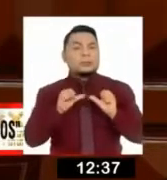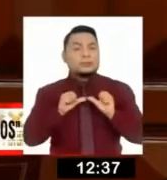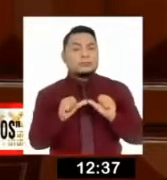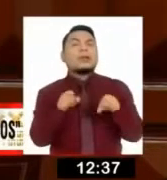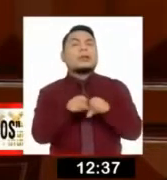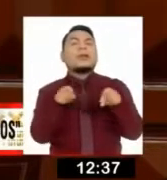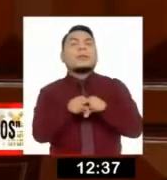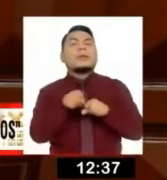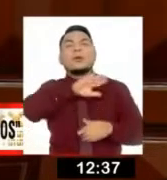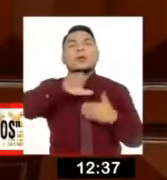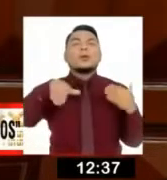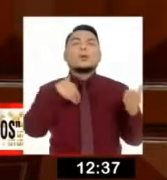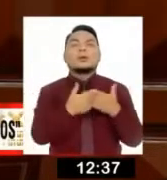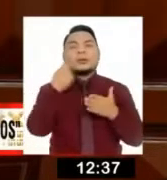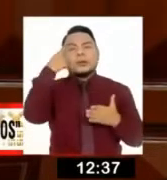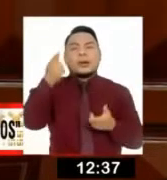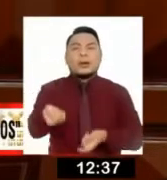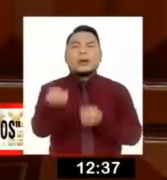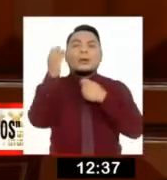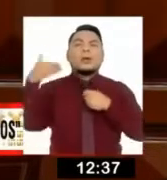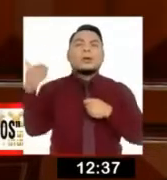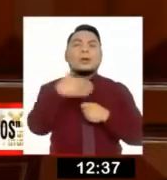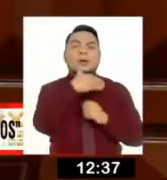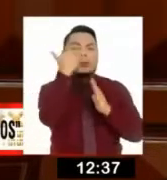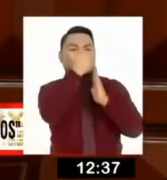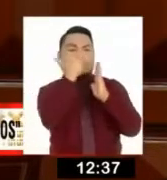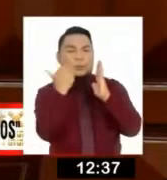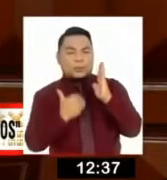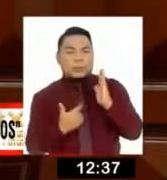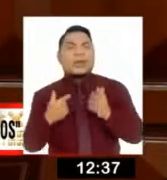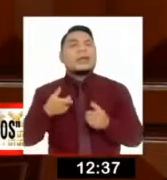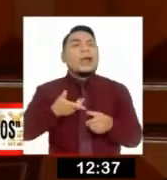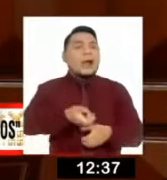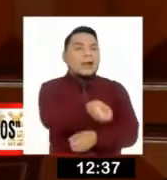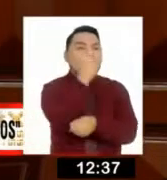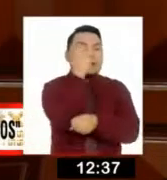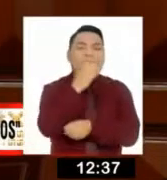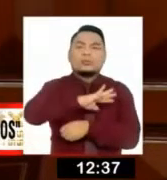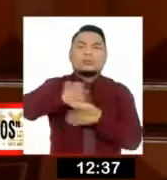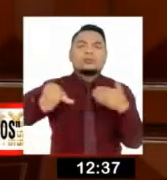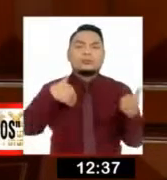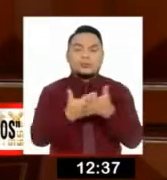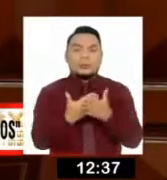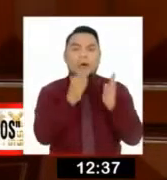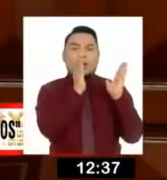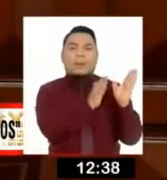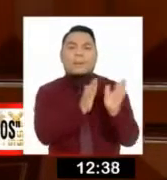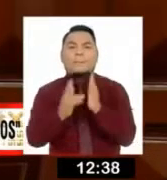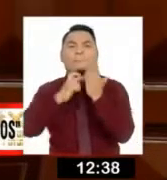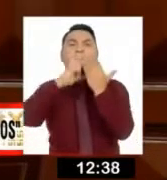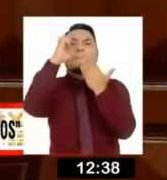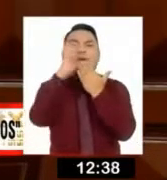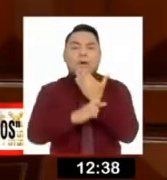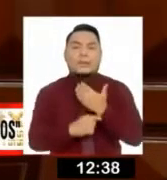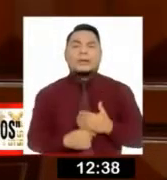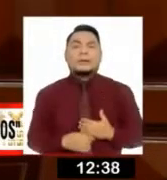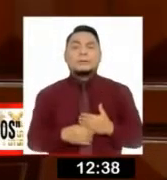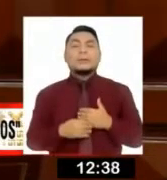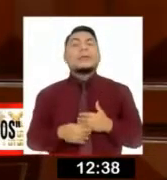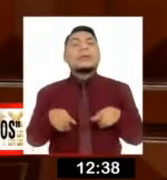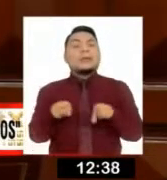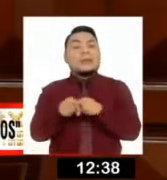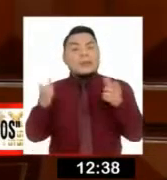la ampliación y diversificación de pesca para el consumo y la acuicultura. Promoveremos la micro y pequeña empresa